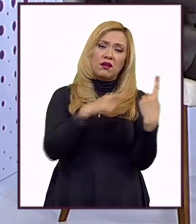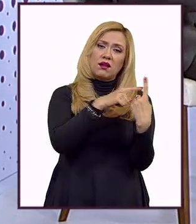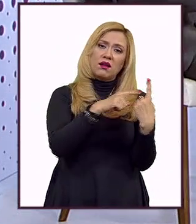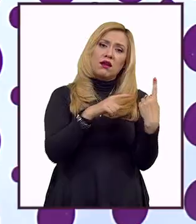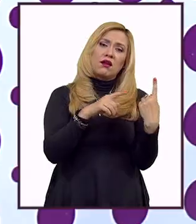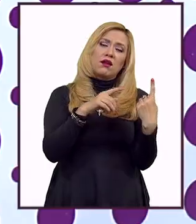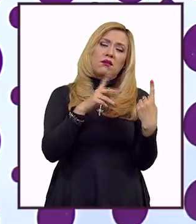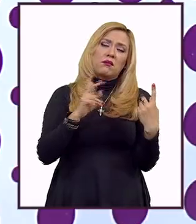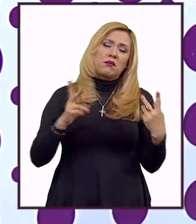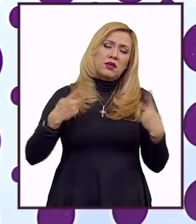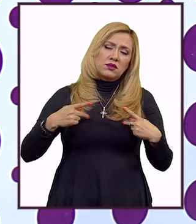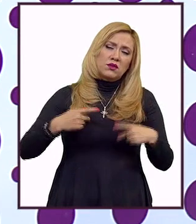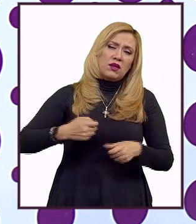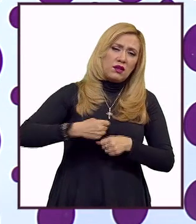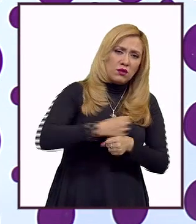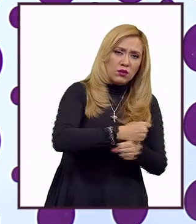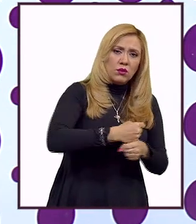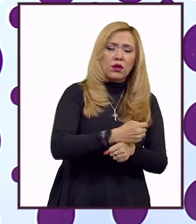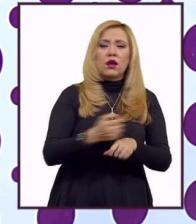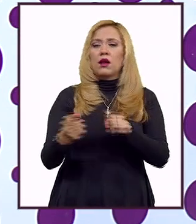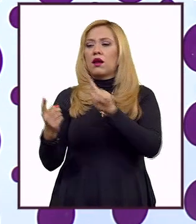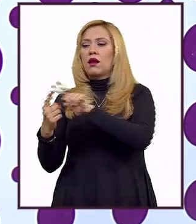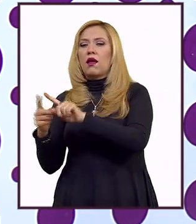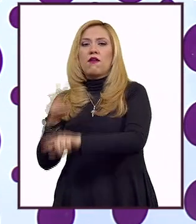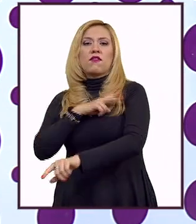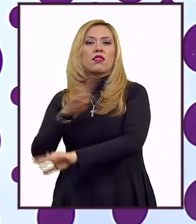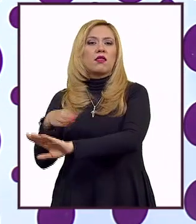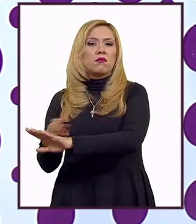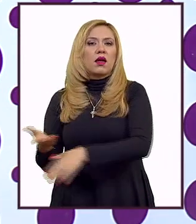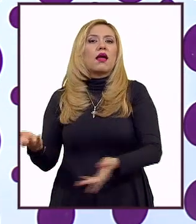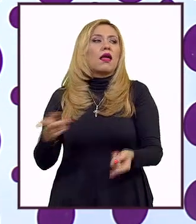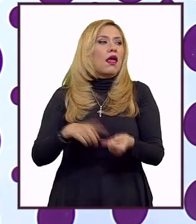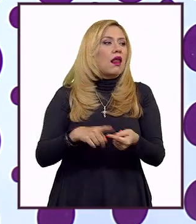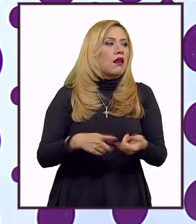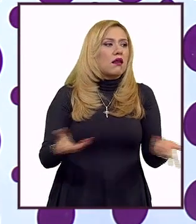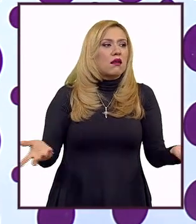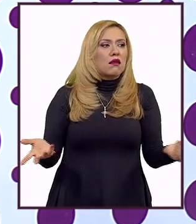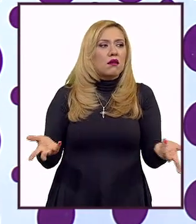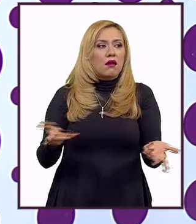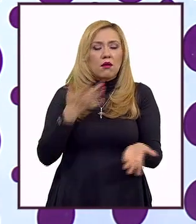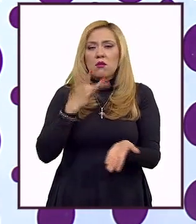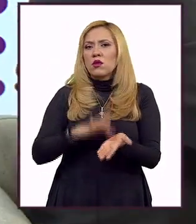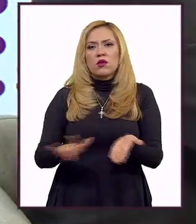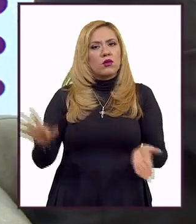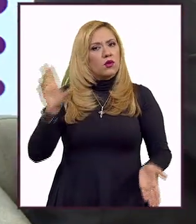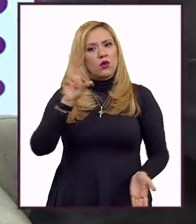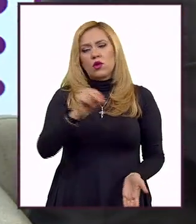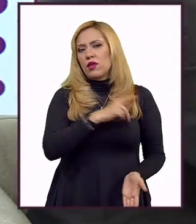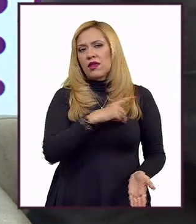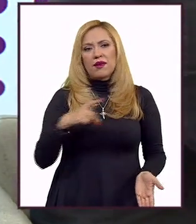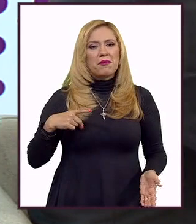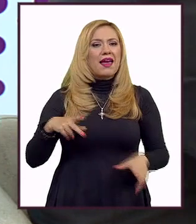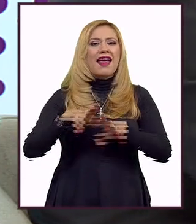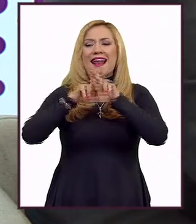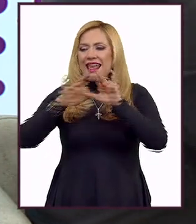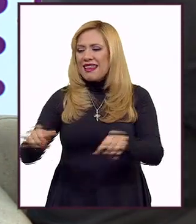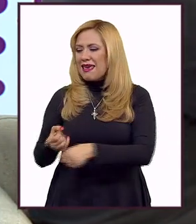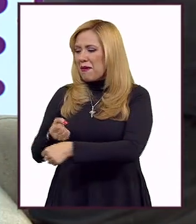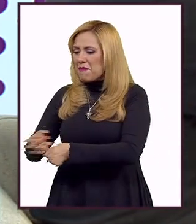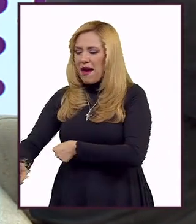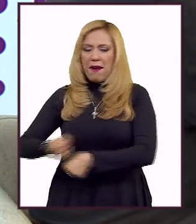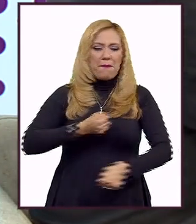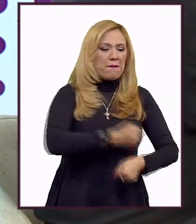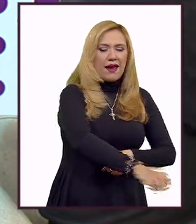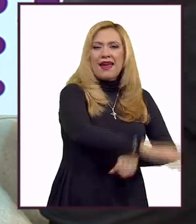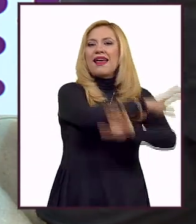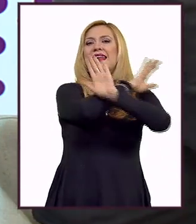y las víctimas de la tortura. ¿A quién vale la pena torturar? Y nosotros decimos, a nadie hay que torturar, porque un proceso viciado donde se obtiene